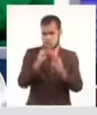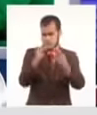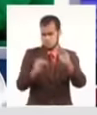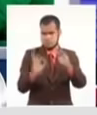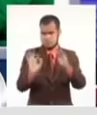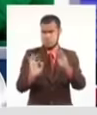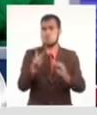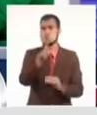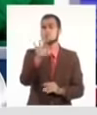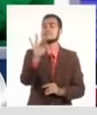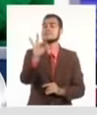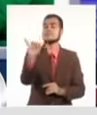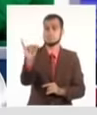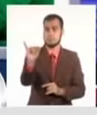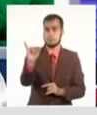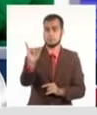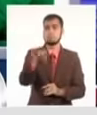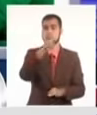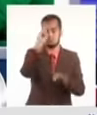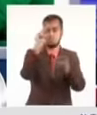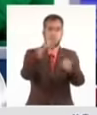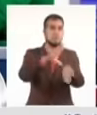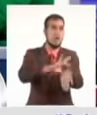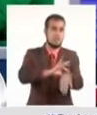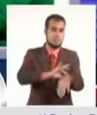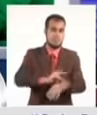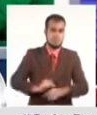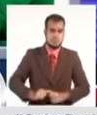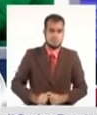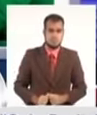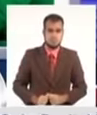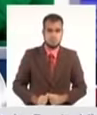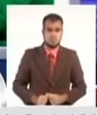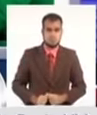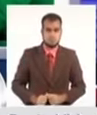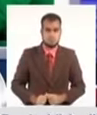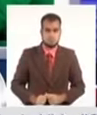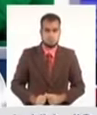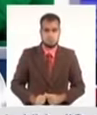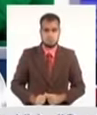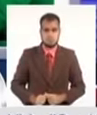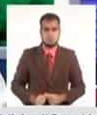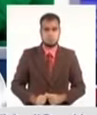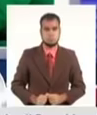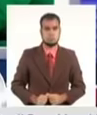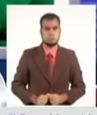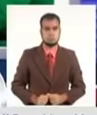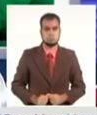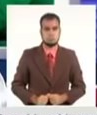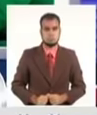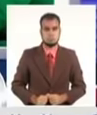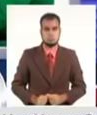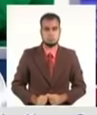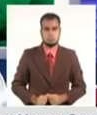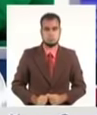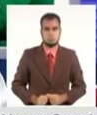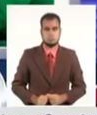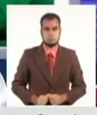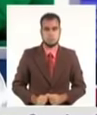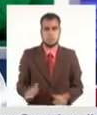276 ingresados en nuestros hospitales, COVID positivo en estos momentos. Egresados el